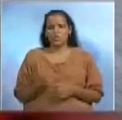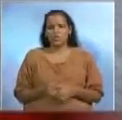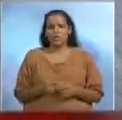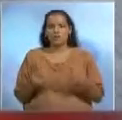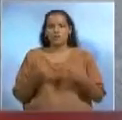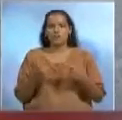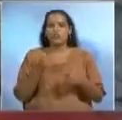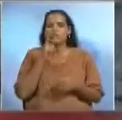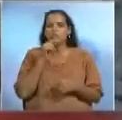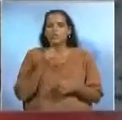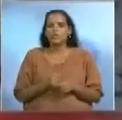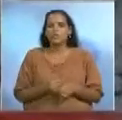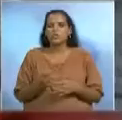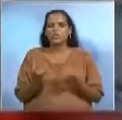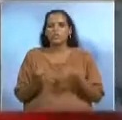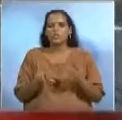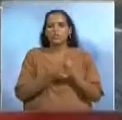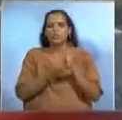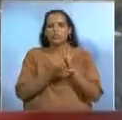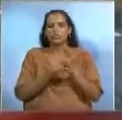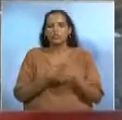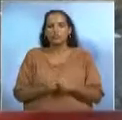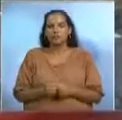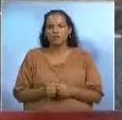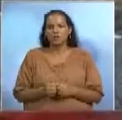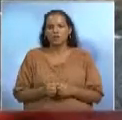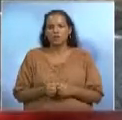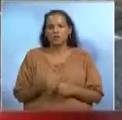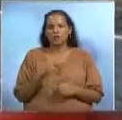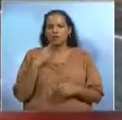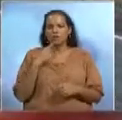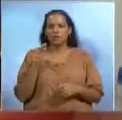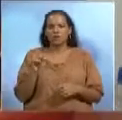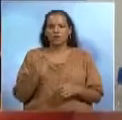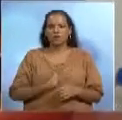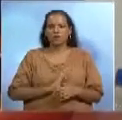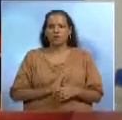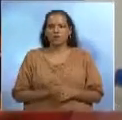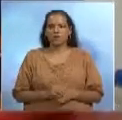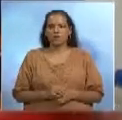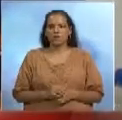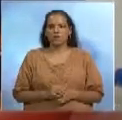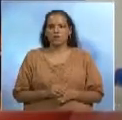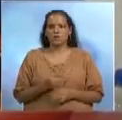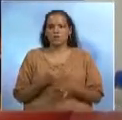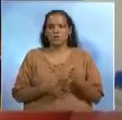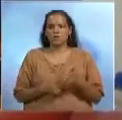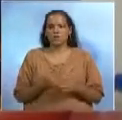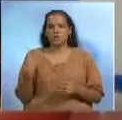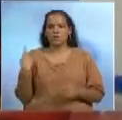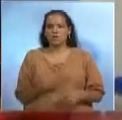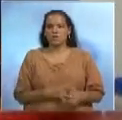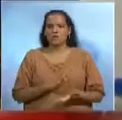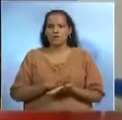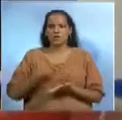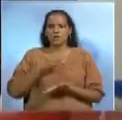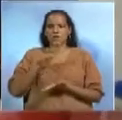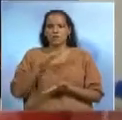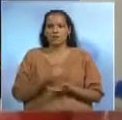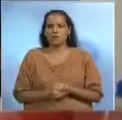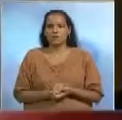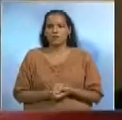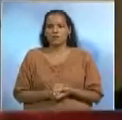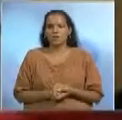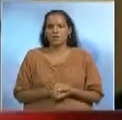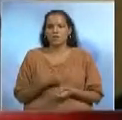contra de quienes pretenden legalizar los predios del sector en una manera antiética. El presidente del barrio, Carlos García, mostró